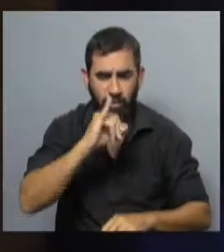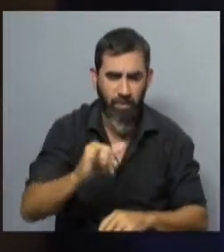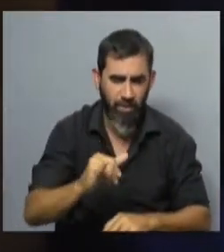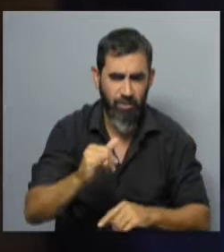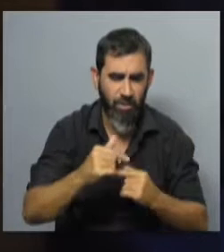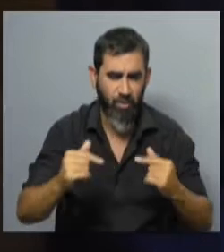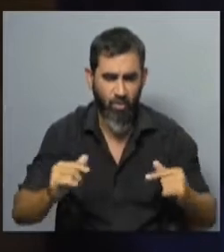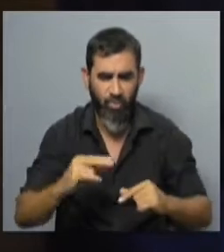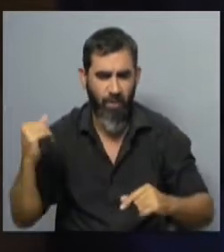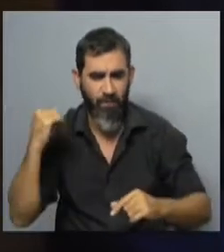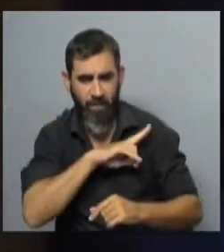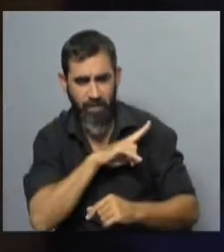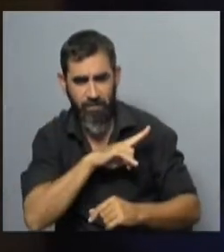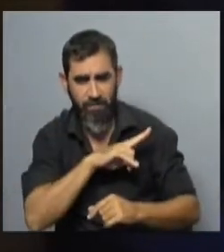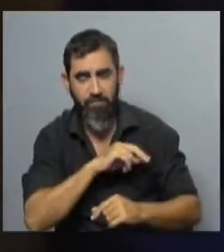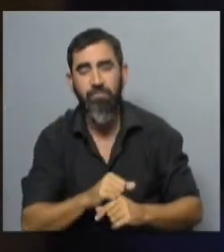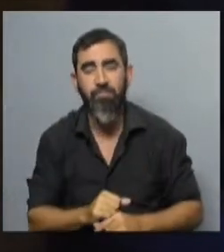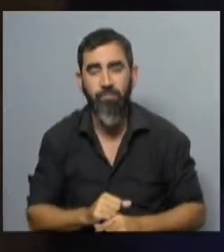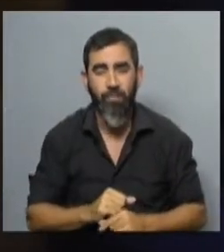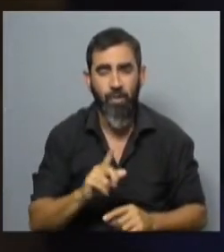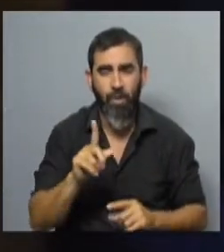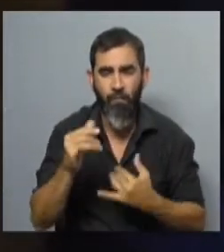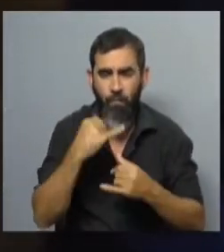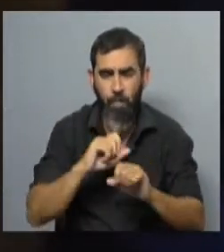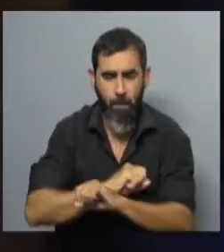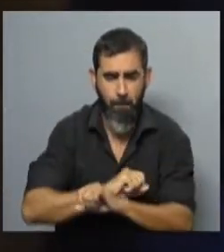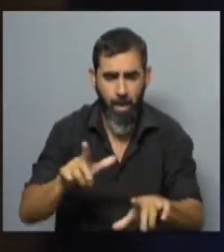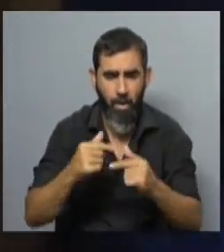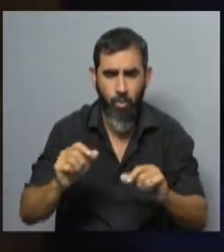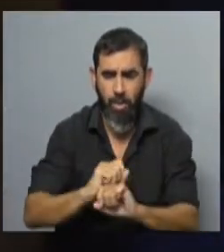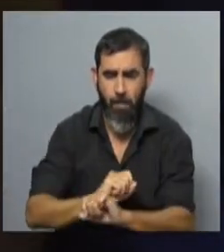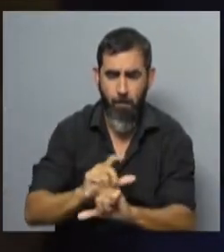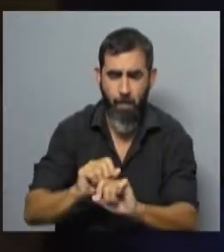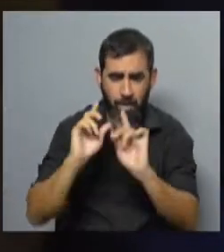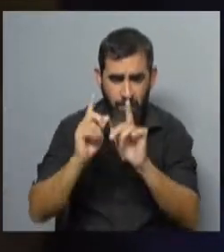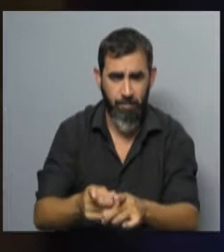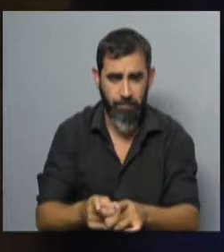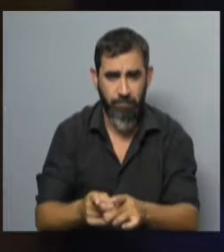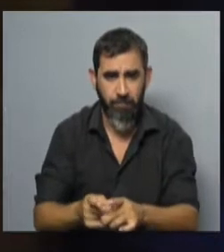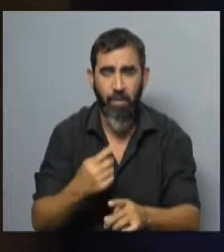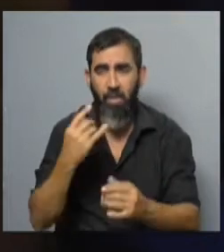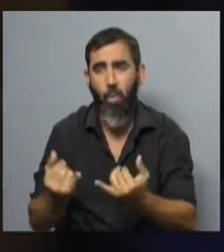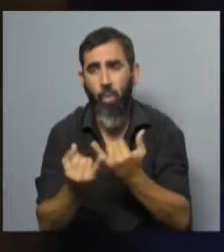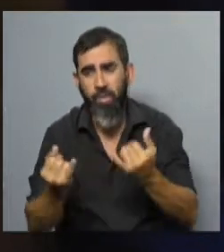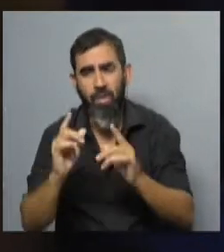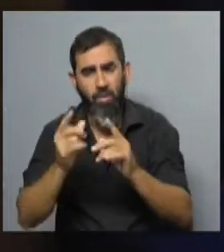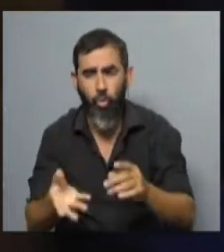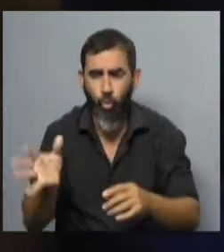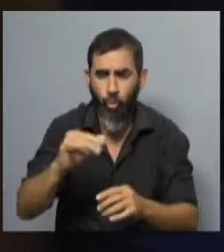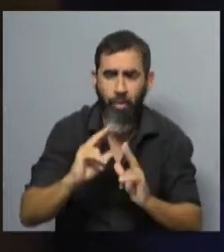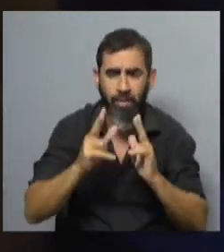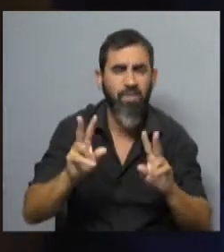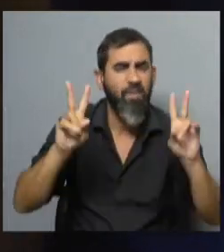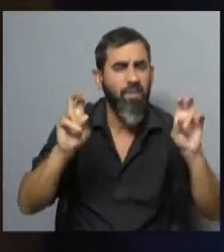como se dice ahora, que se desinforme, que se digan cosas que nos corresponden, que se diga un día sí y otro también,